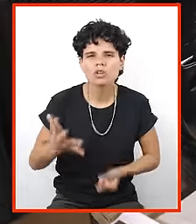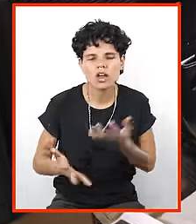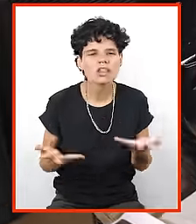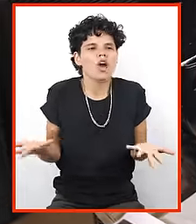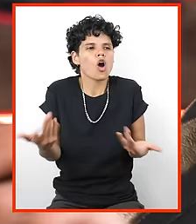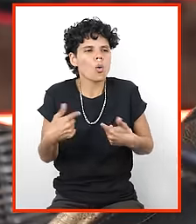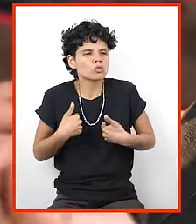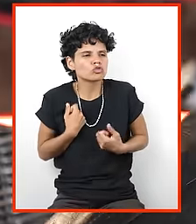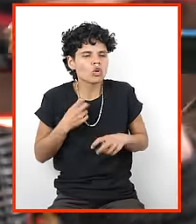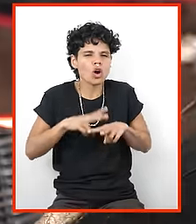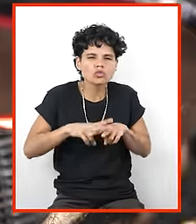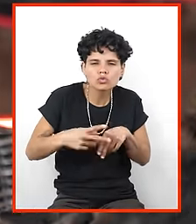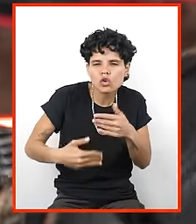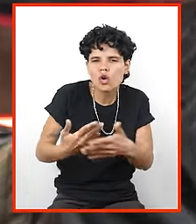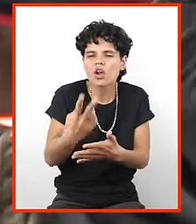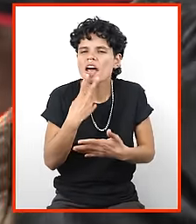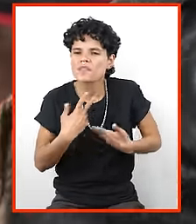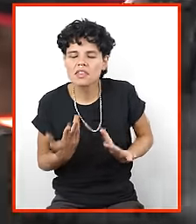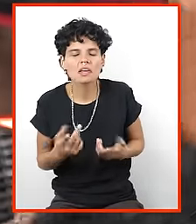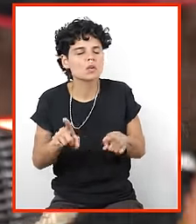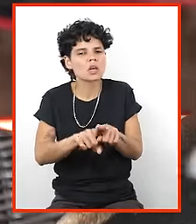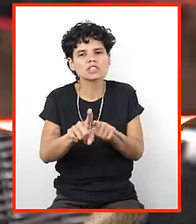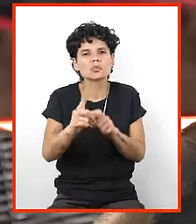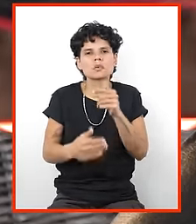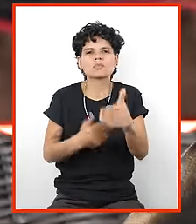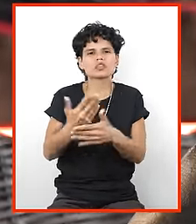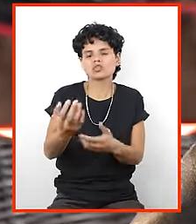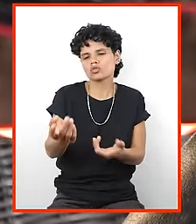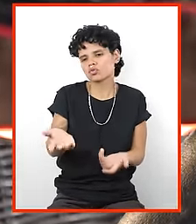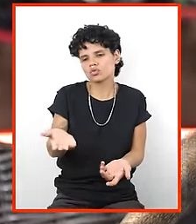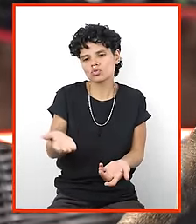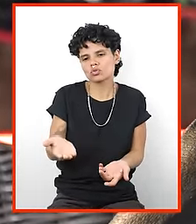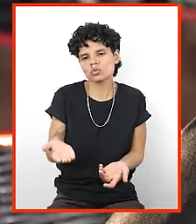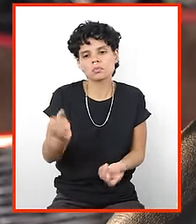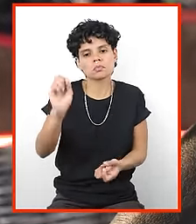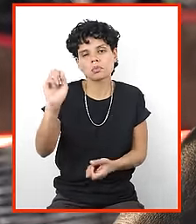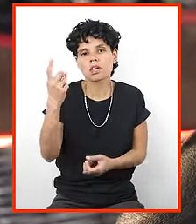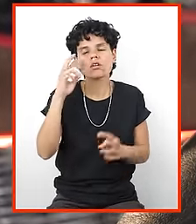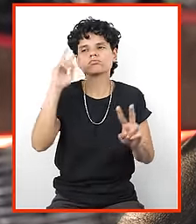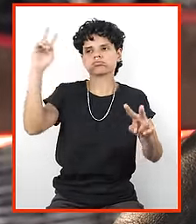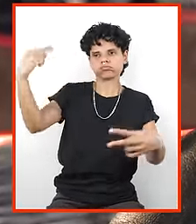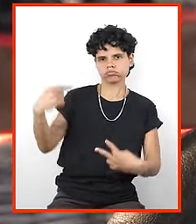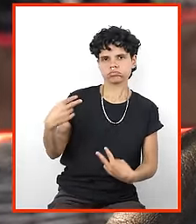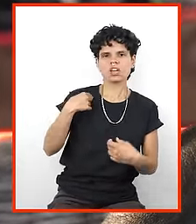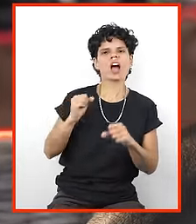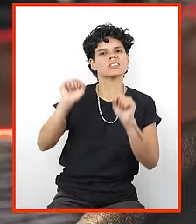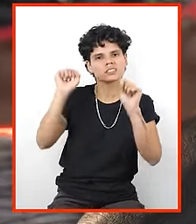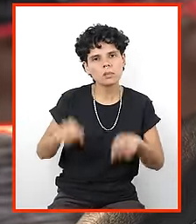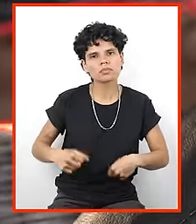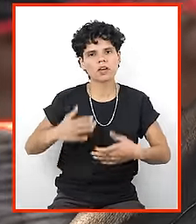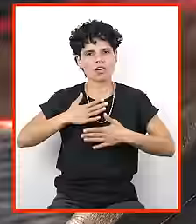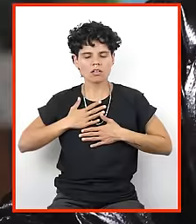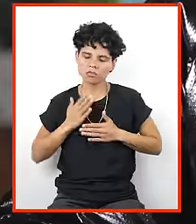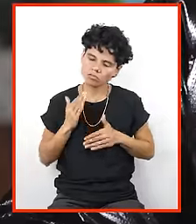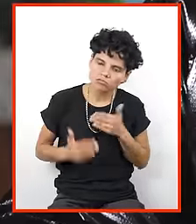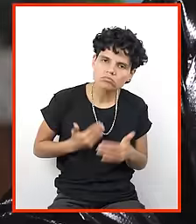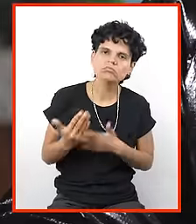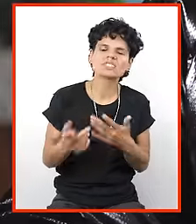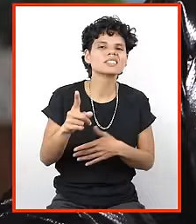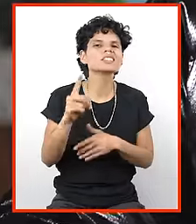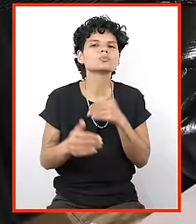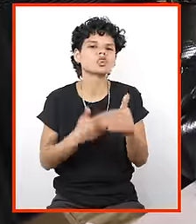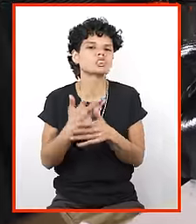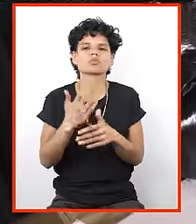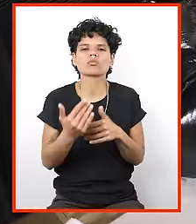las situaciones. Entonces en verdad eso ha sido como mi proceso más fuerte, como aceptarse. Por eso en verdad estoy en ese como... En ese